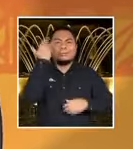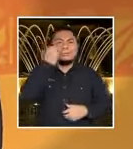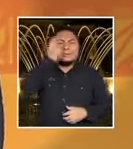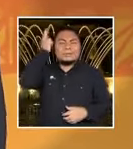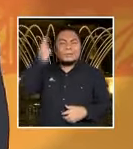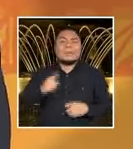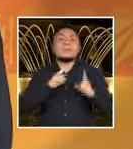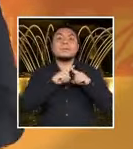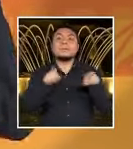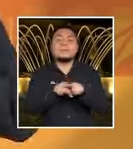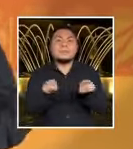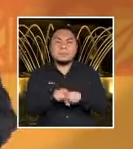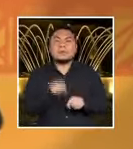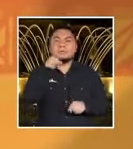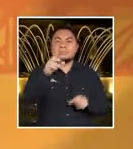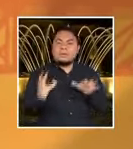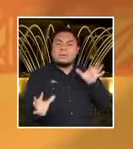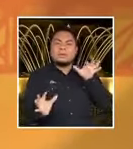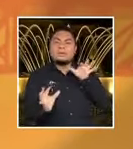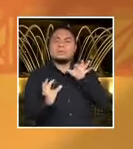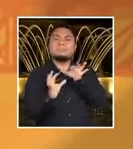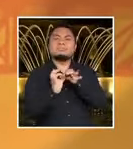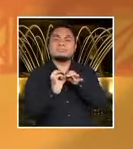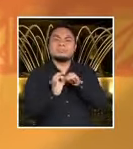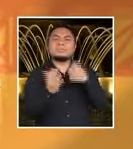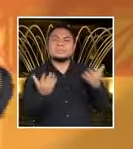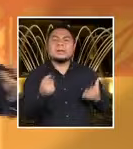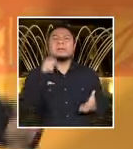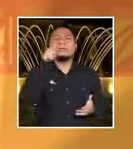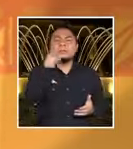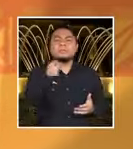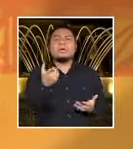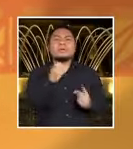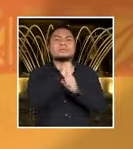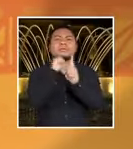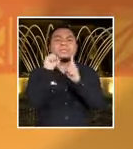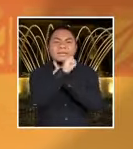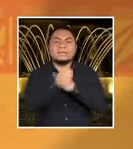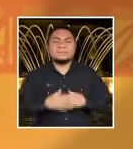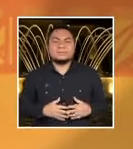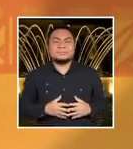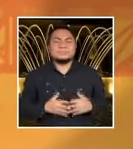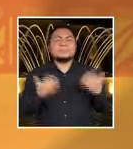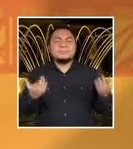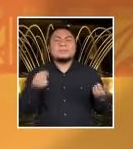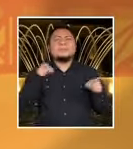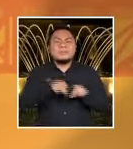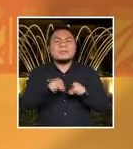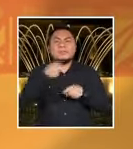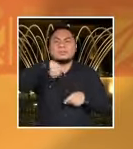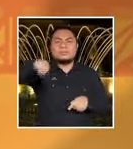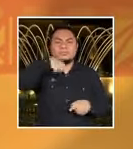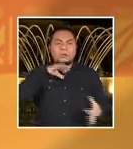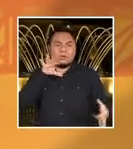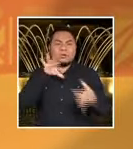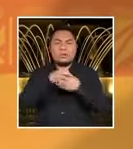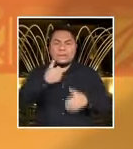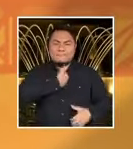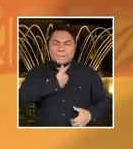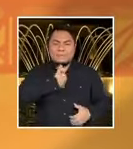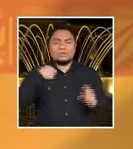también reencontrémonos con nuestra sociedad y reencontrémonos nosotros